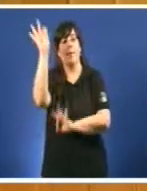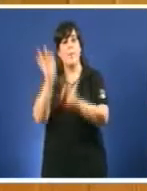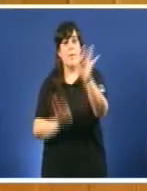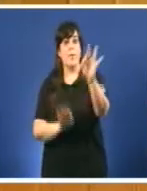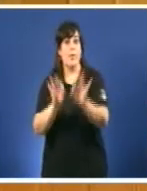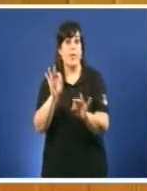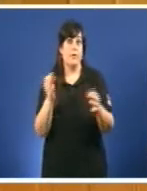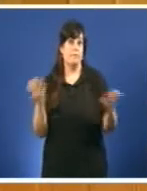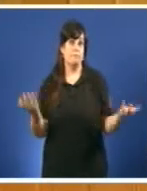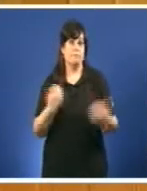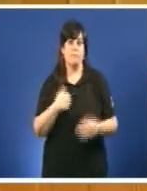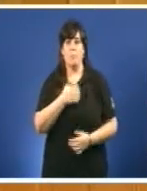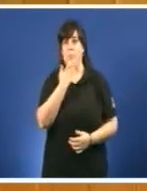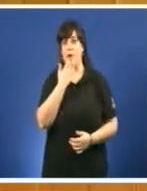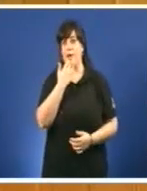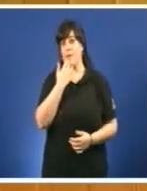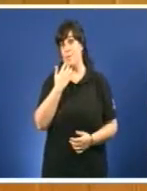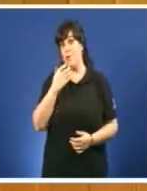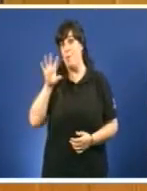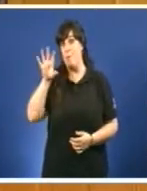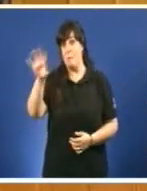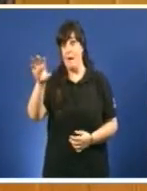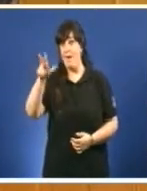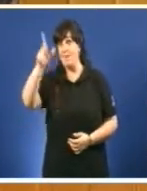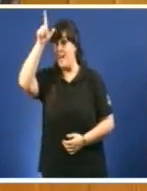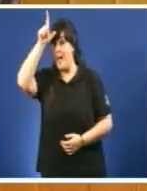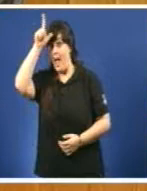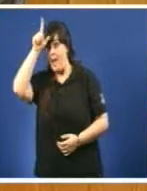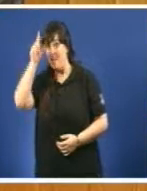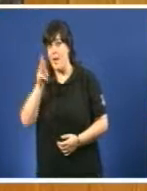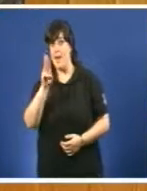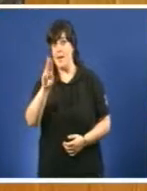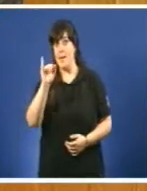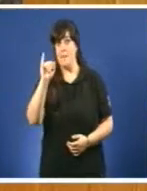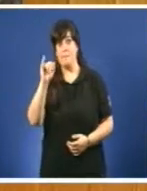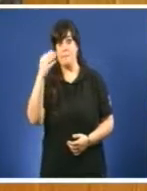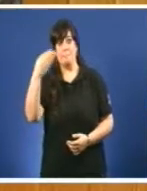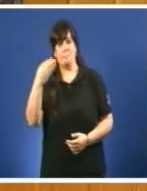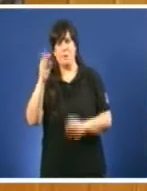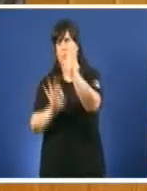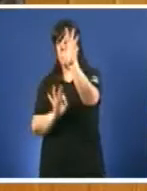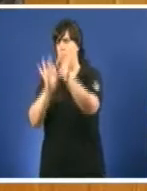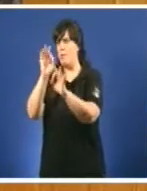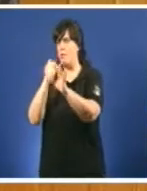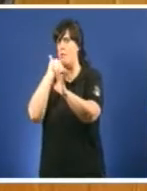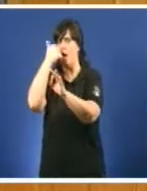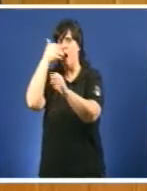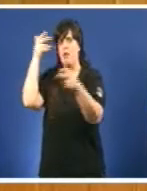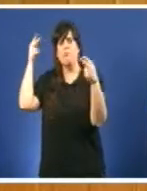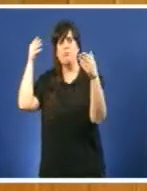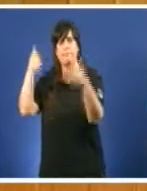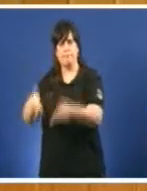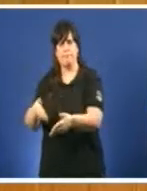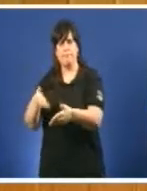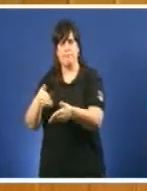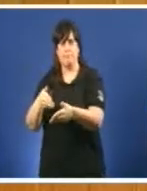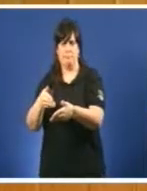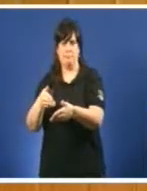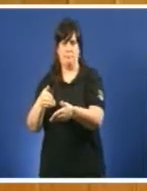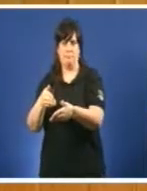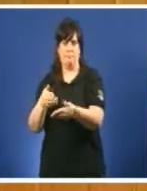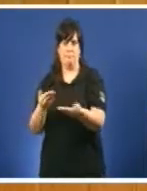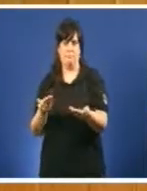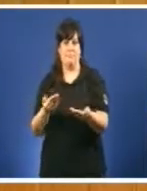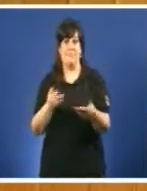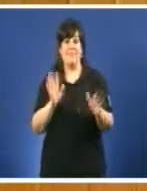o 2,8% do seu PIB a I+D. O Estado español o 1,3%. Galiza o 0,87%